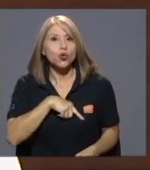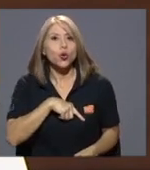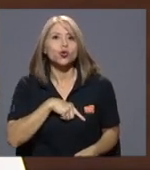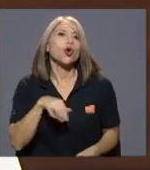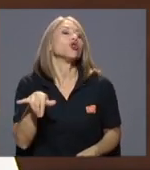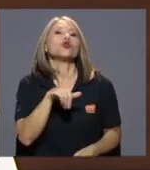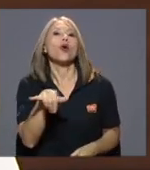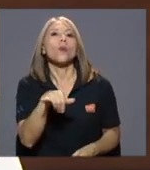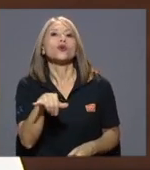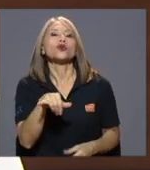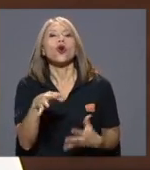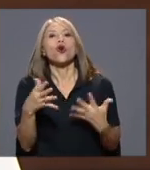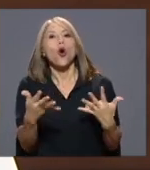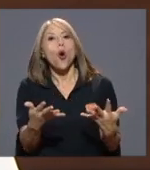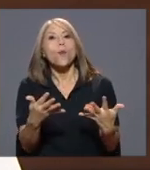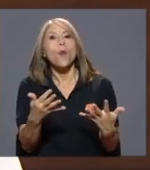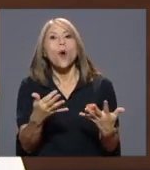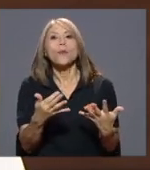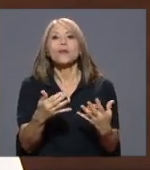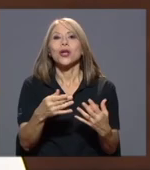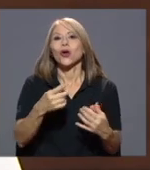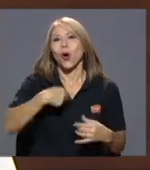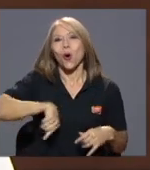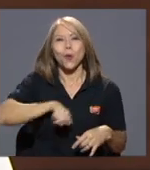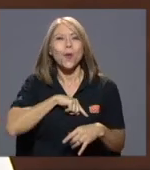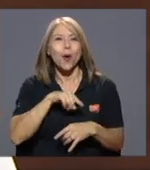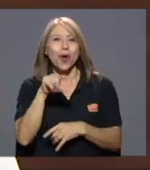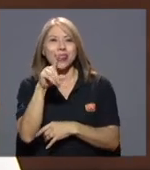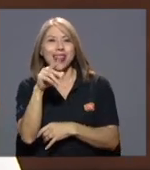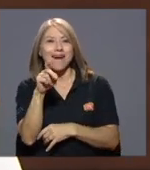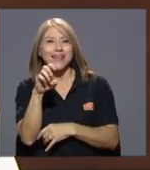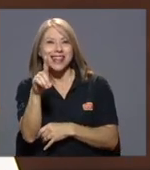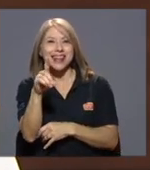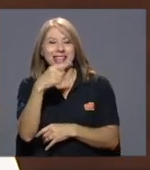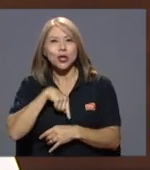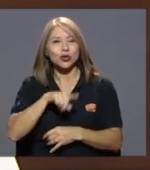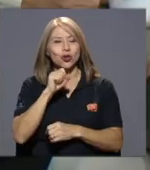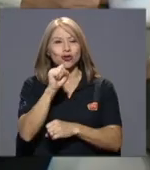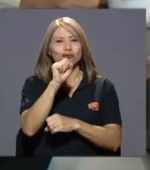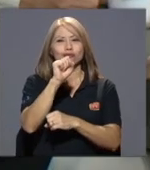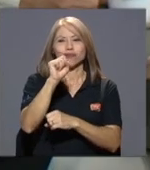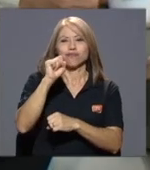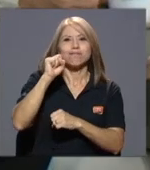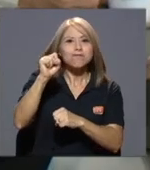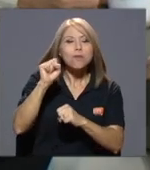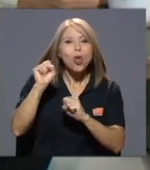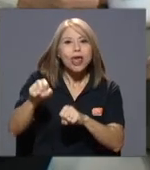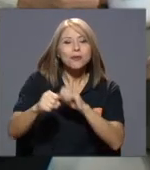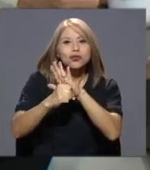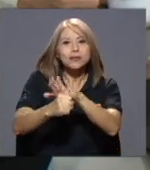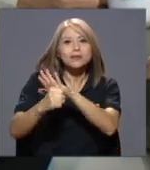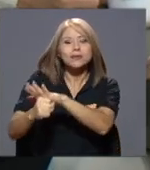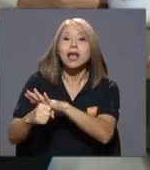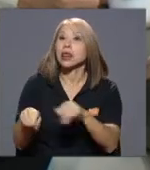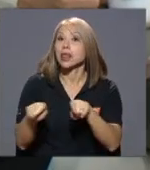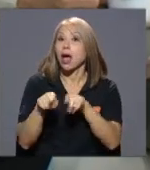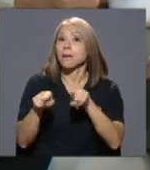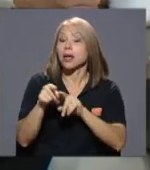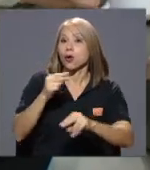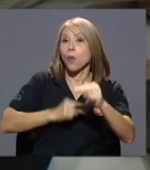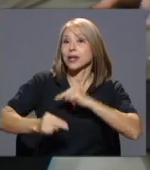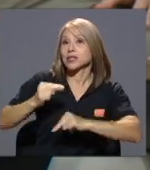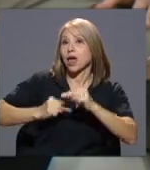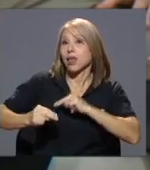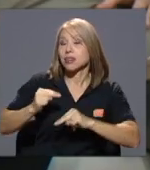David contra Goliat, contra esos dos Goliat, ese gigante dormido que queremos despertar con este proyecto. Y también, inclusive para los comerciantes, una razón podría ser